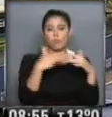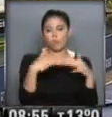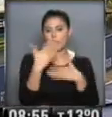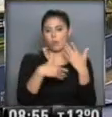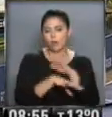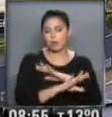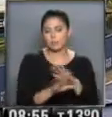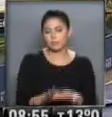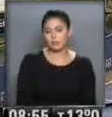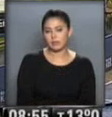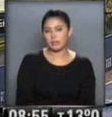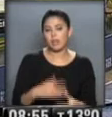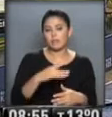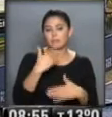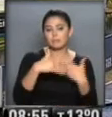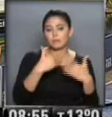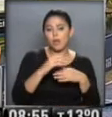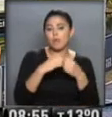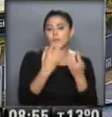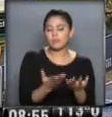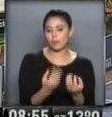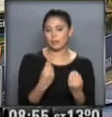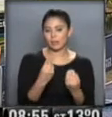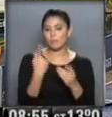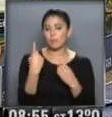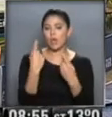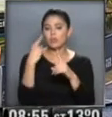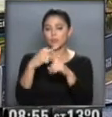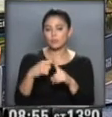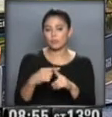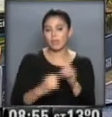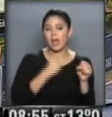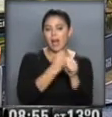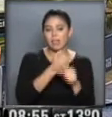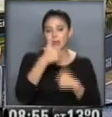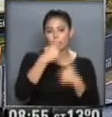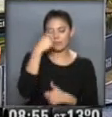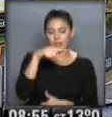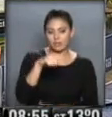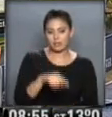y hacer lo mejor posible para seguir sumando de acá hasta que termine el campeonato.